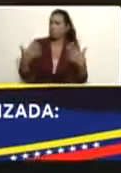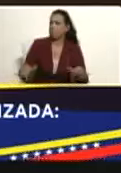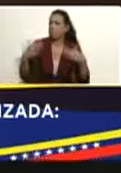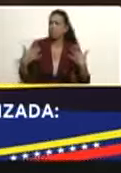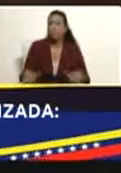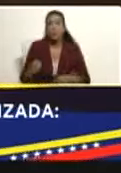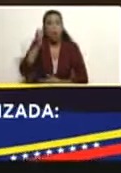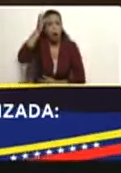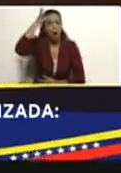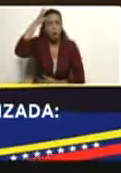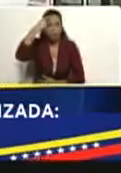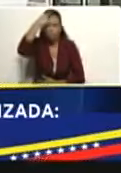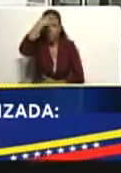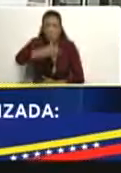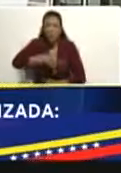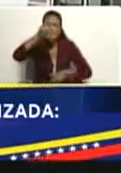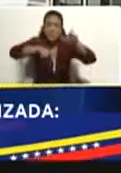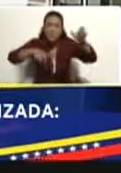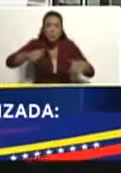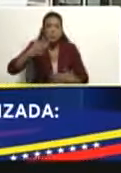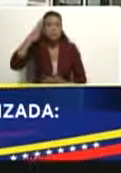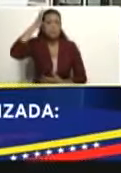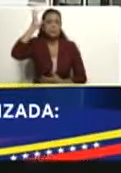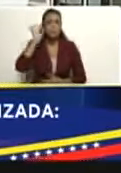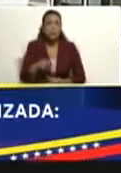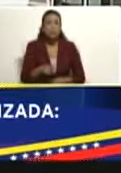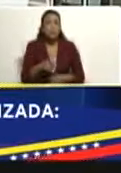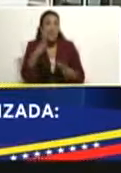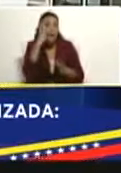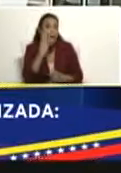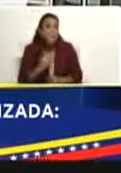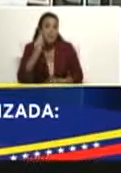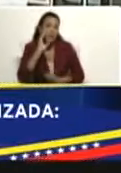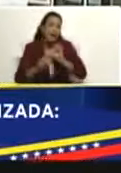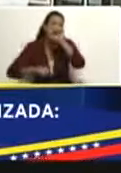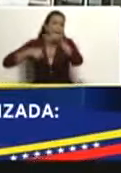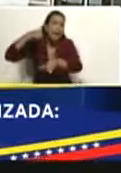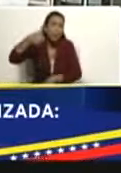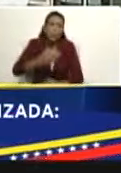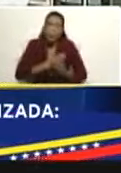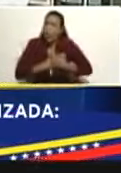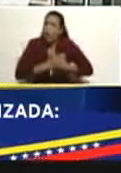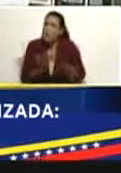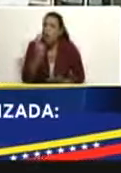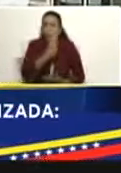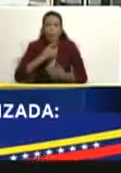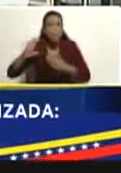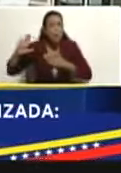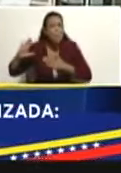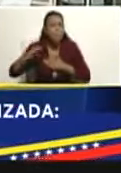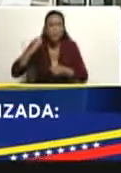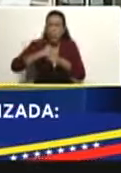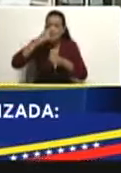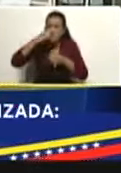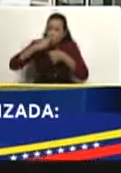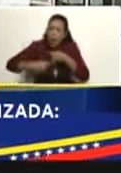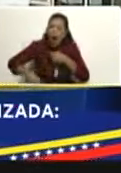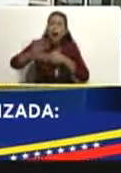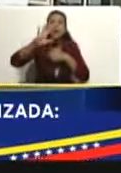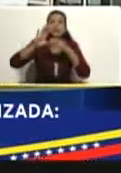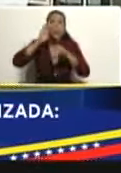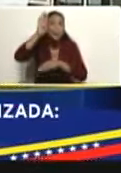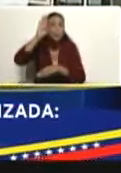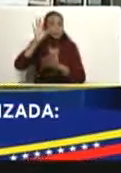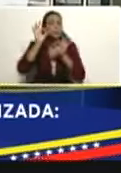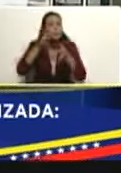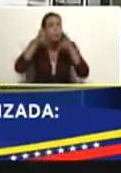esta capacidad instalada, con este conocimiento, esta experiencia y toda la voluntad y compromiso que en el corto plazo el presidente nos